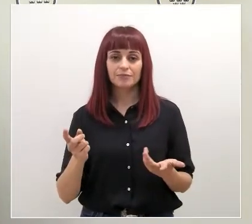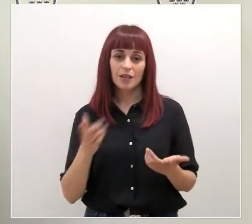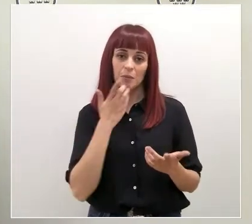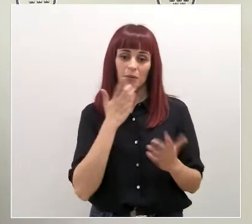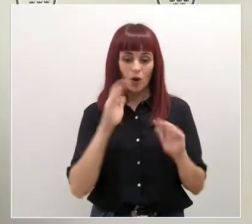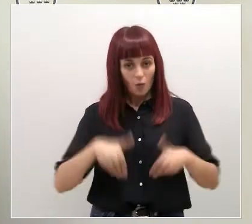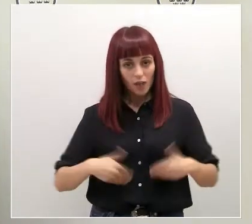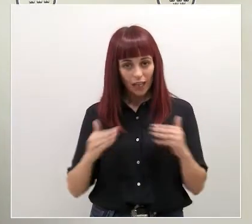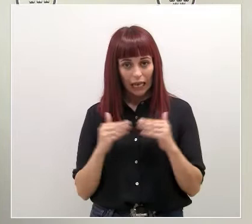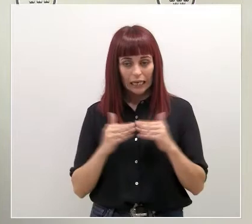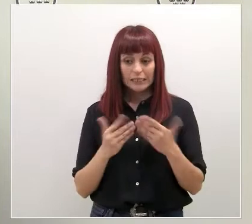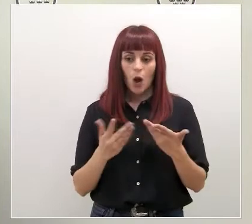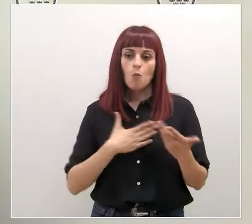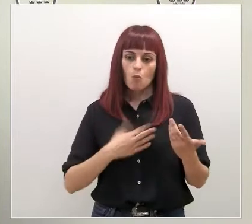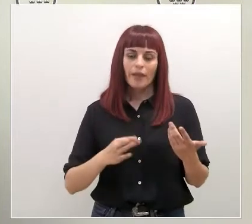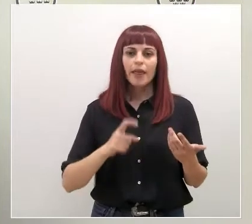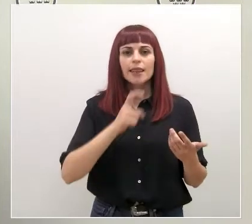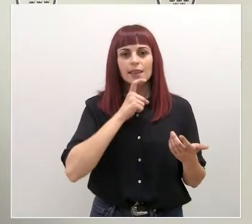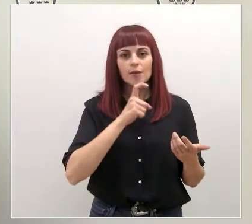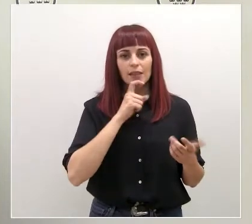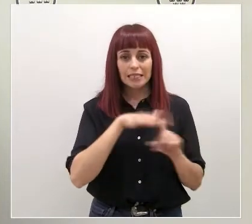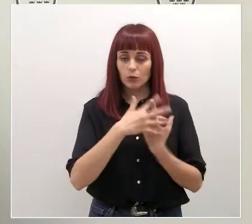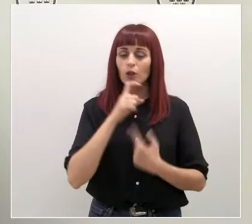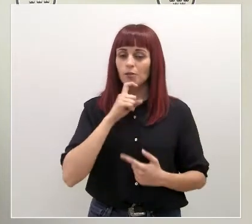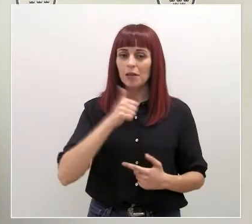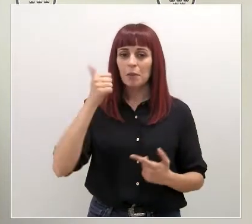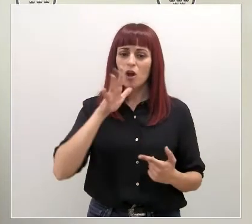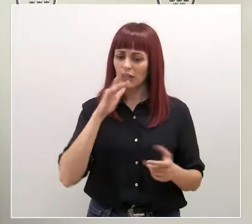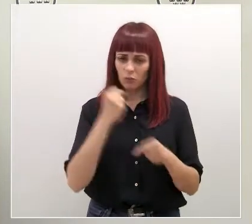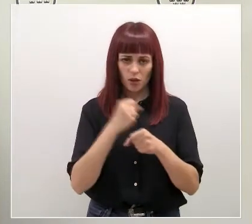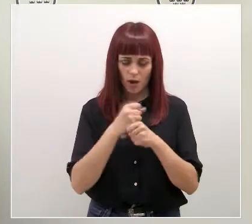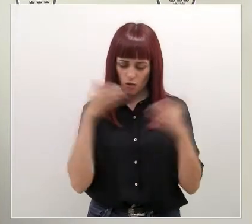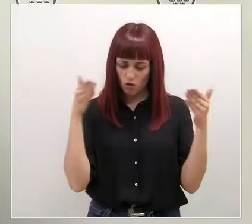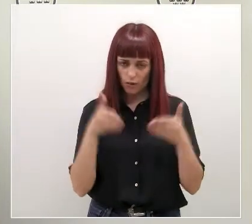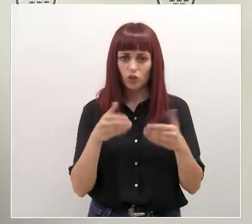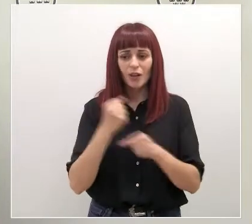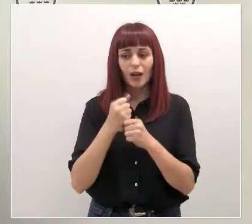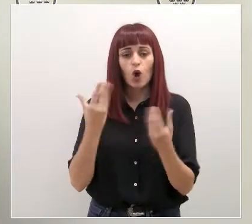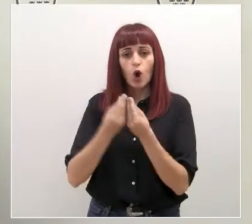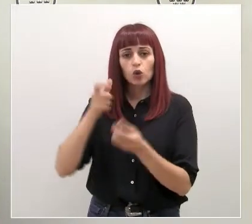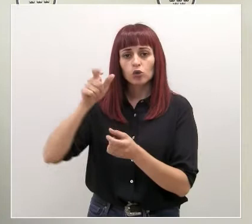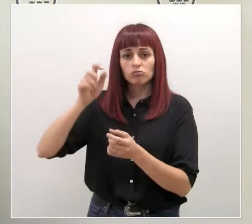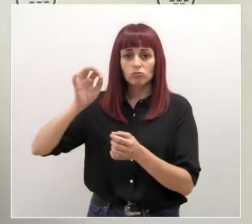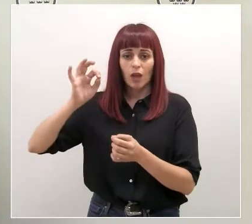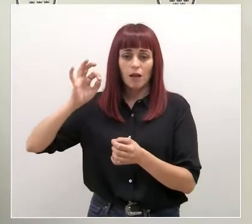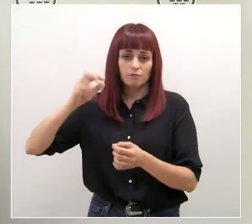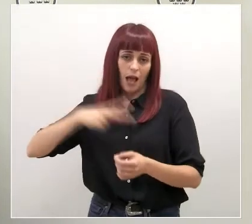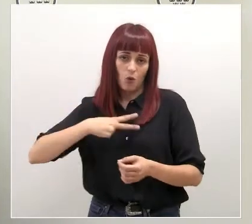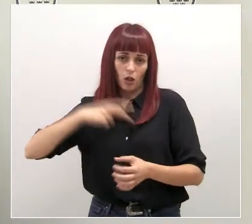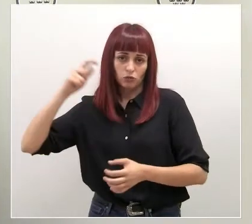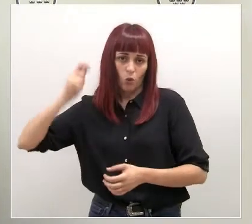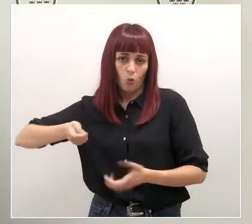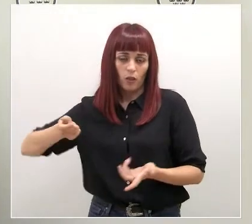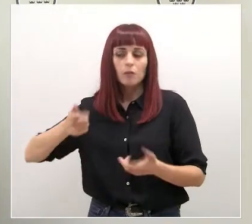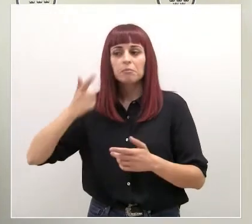de alarma. Esto nos puede dificultar la situación, pero estamos en ello, estamos trabajando con los juristas para que, llegado el caso, podamos aplicar estas